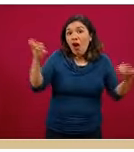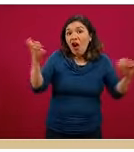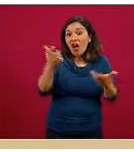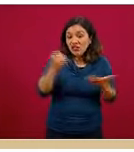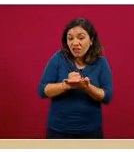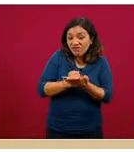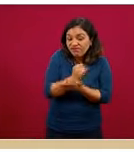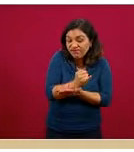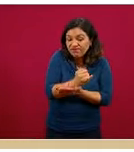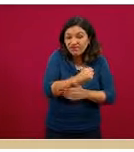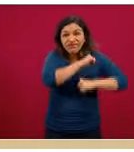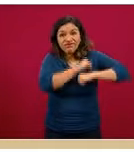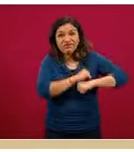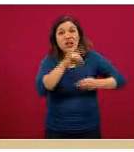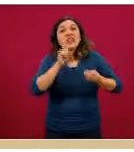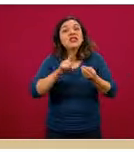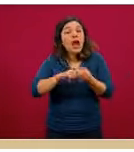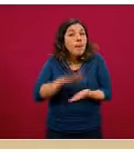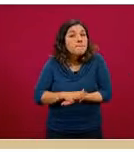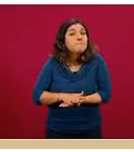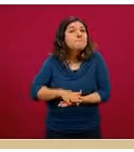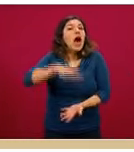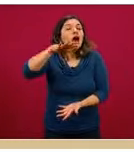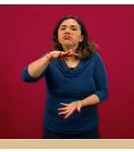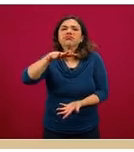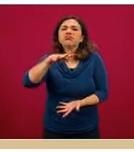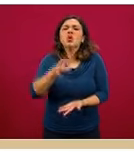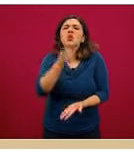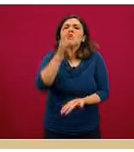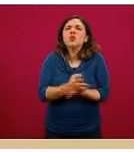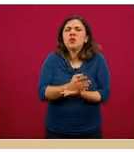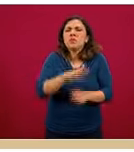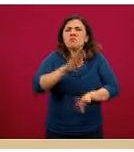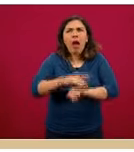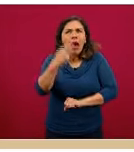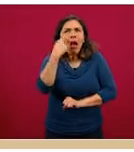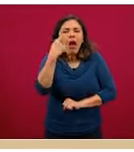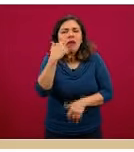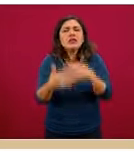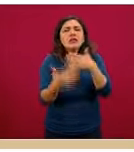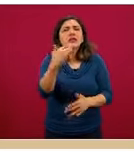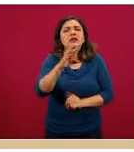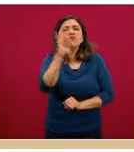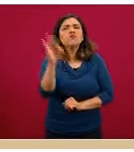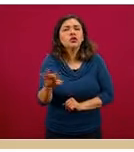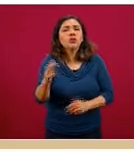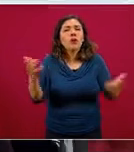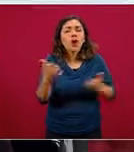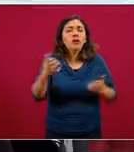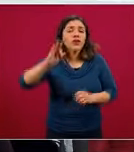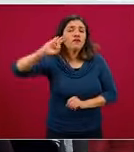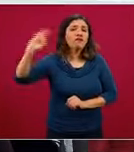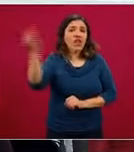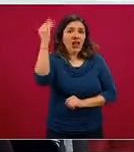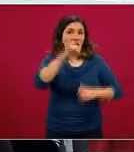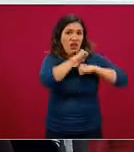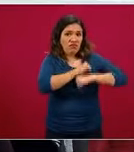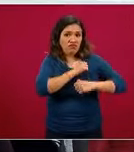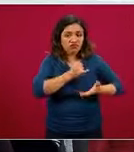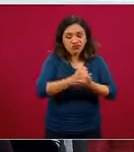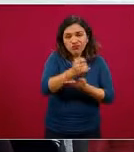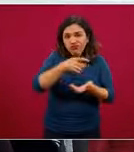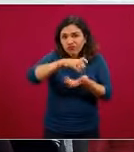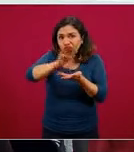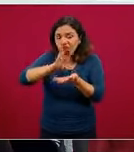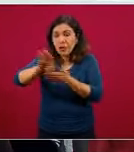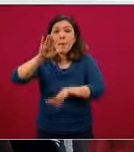ejerce ni siquiera en una mayoría, de hecho solamente o prácticamente un 15% es ejercido a nivel federal, y toda